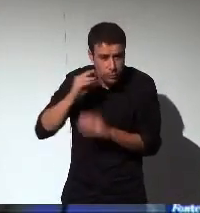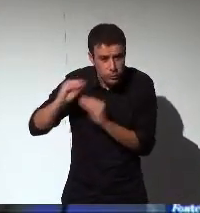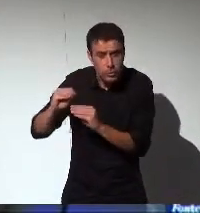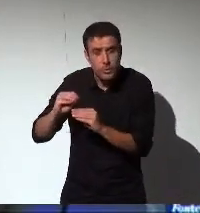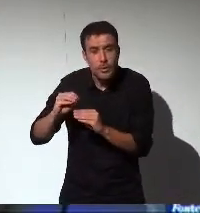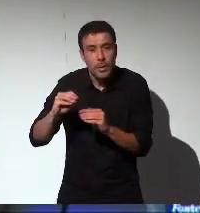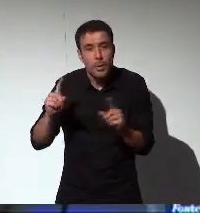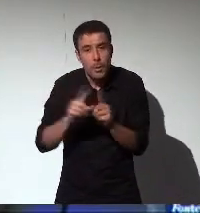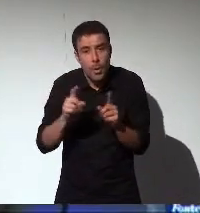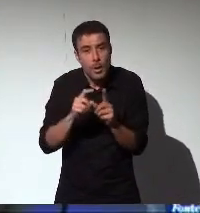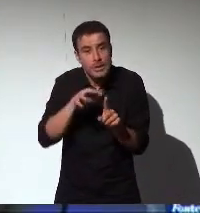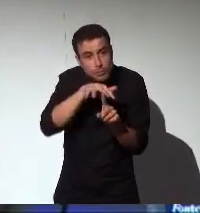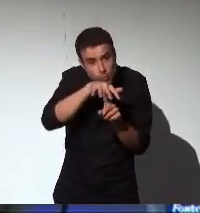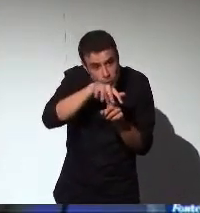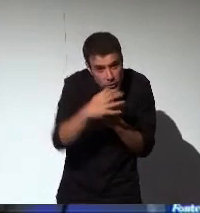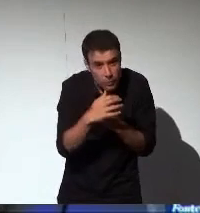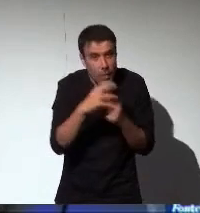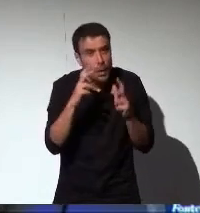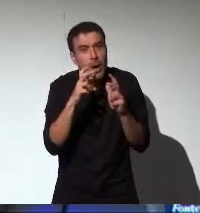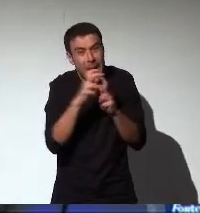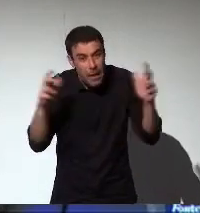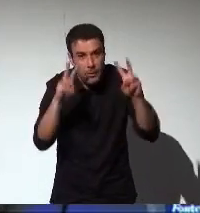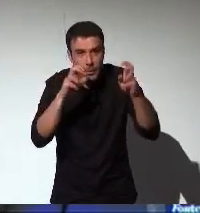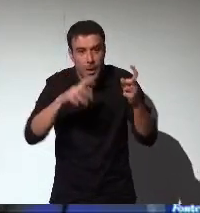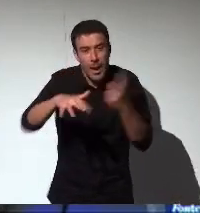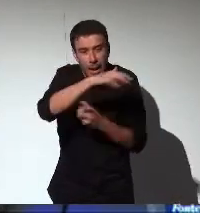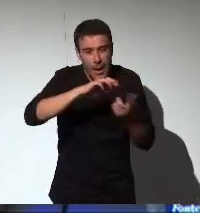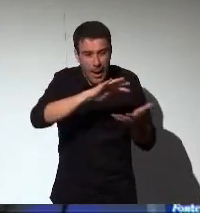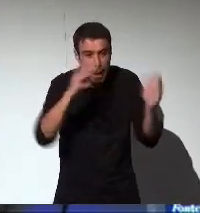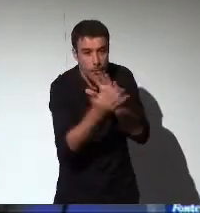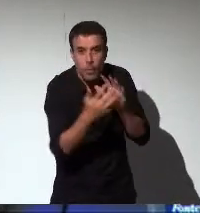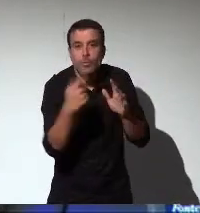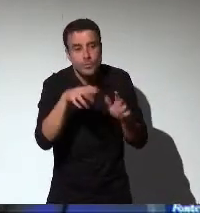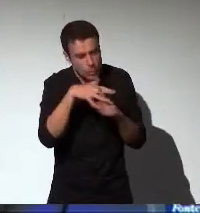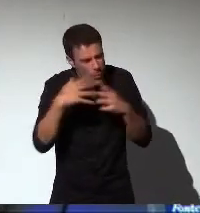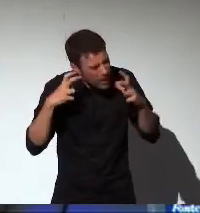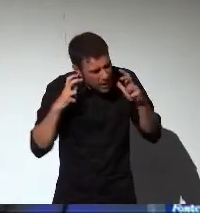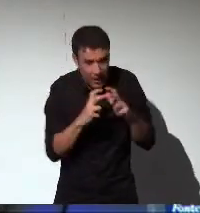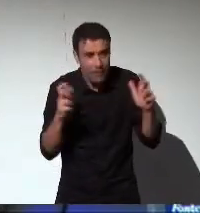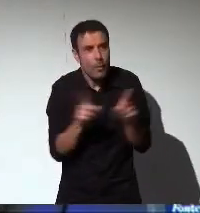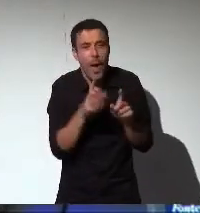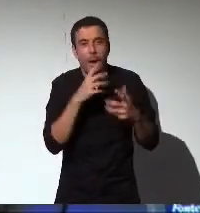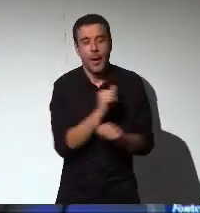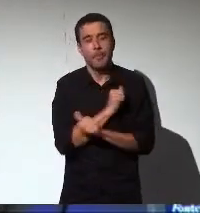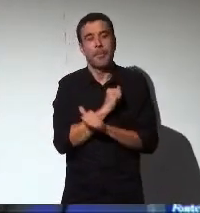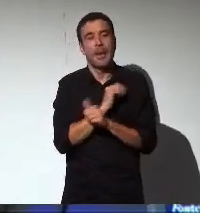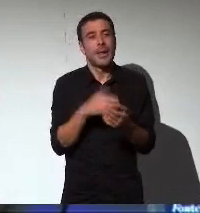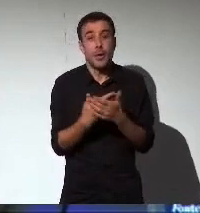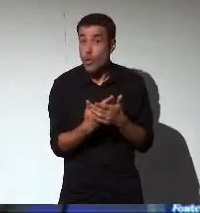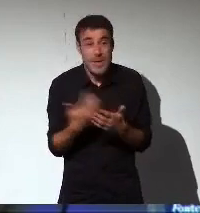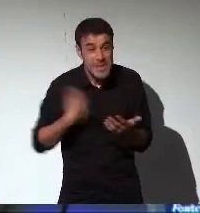plantear la gravedad de la situación que tenemos con el cambio climático, no podemos seguir esperando, es el momento de actuar,